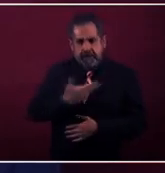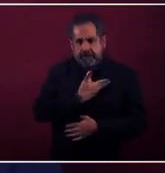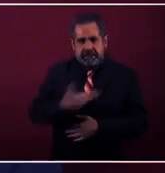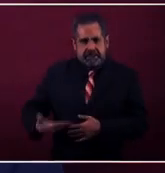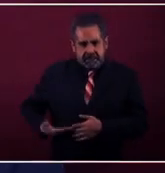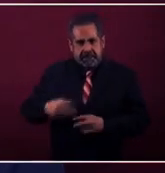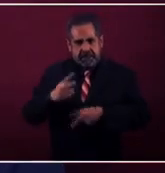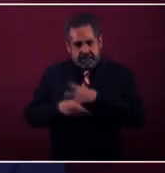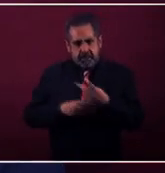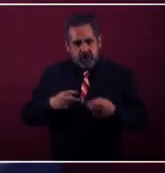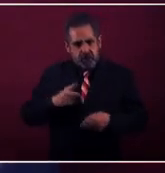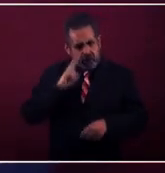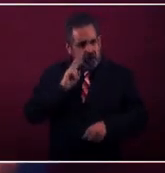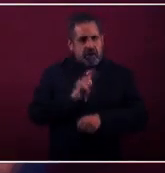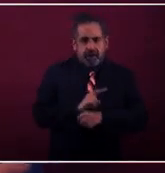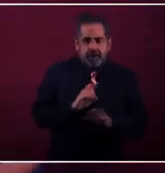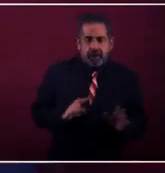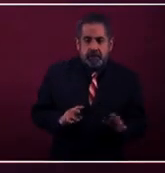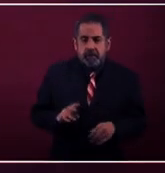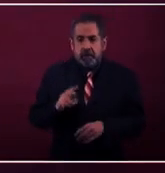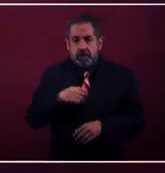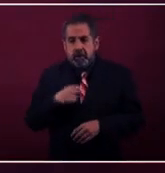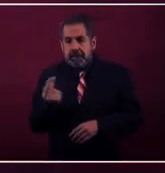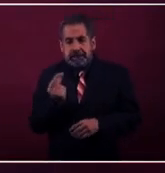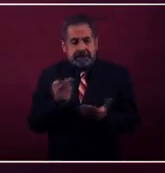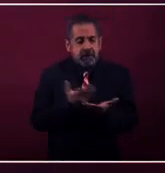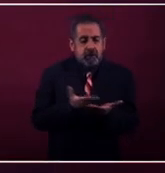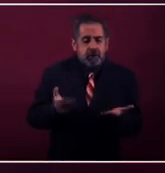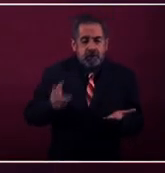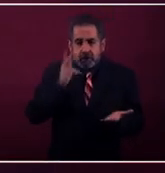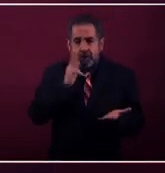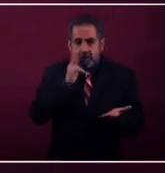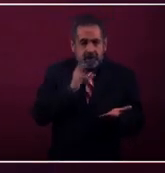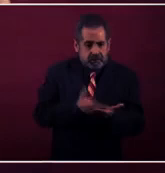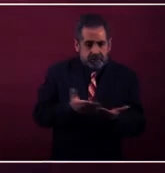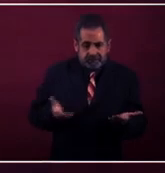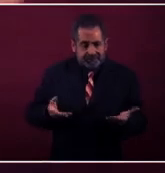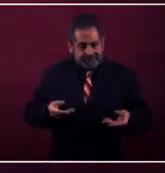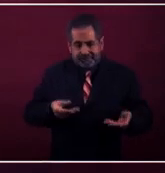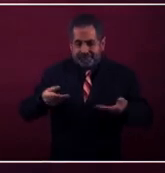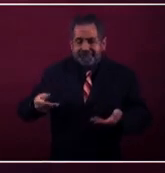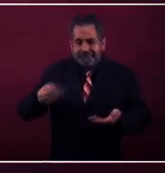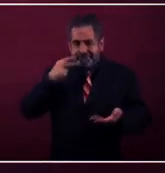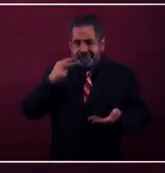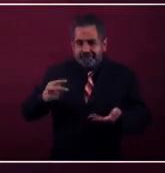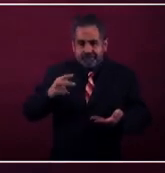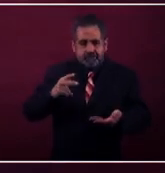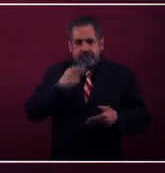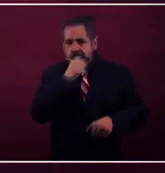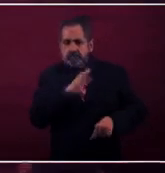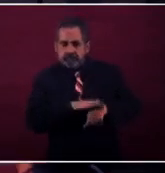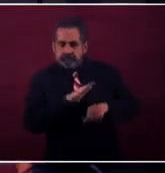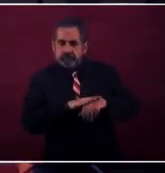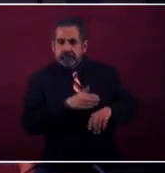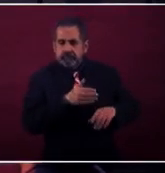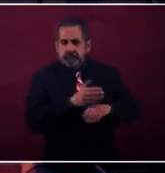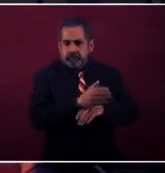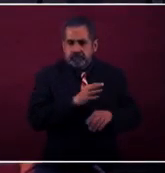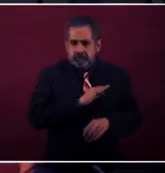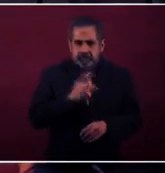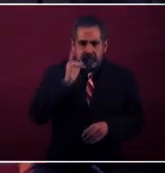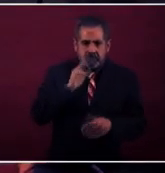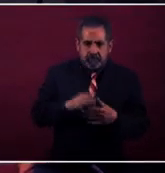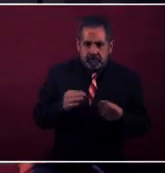presidente. Nada más que necesito tener elementos, tener